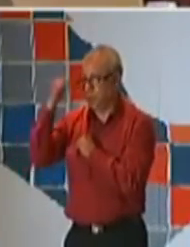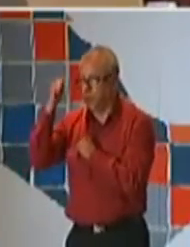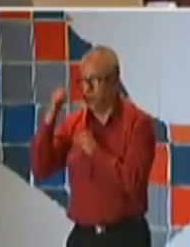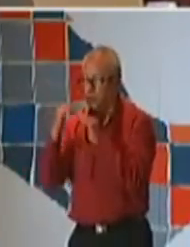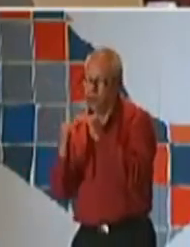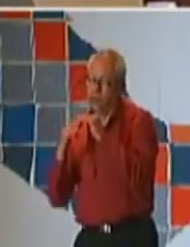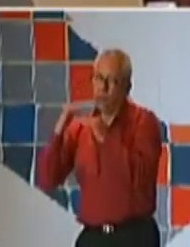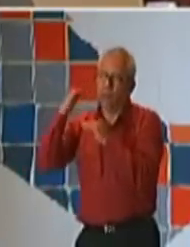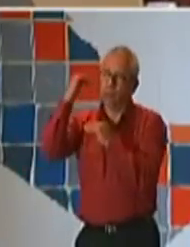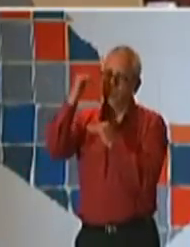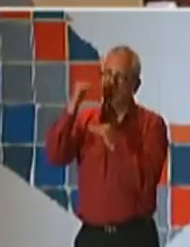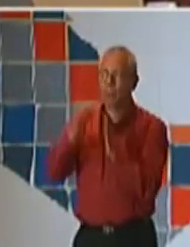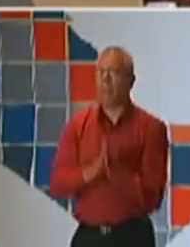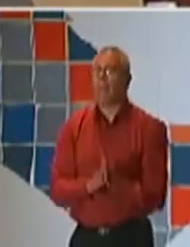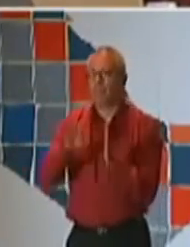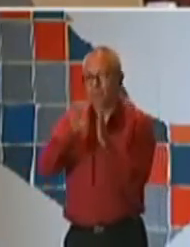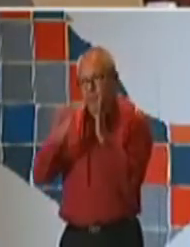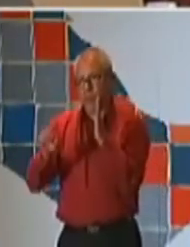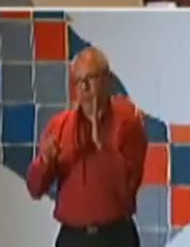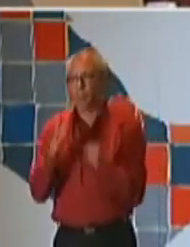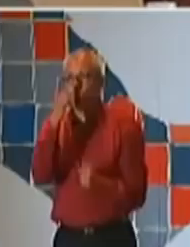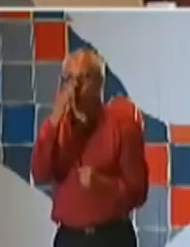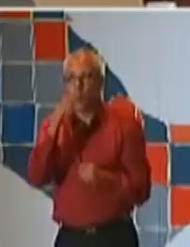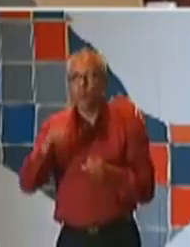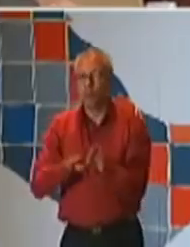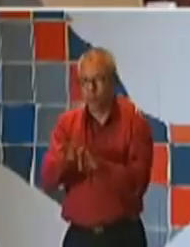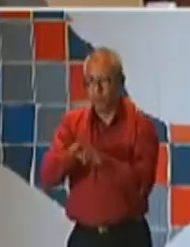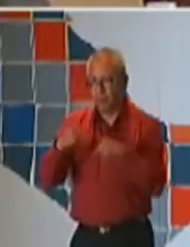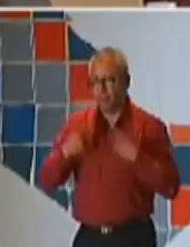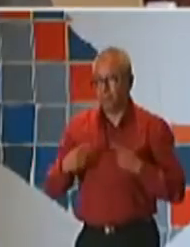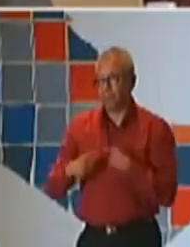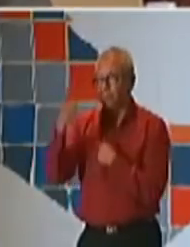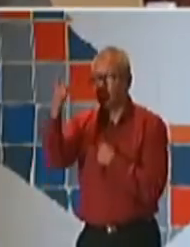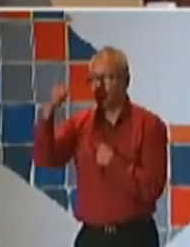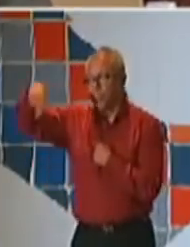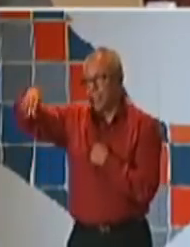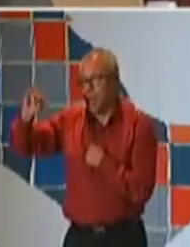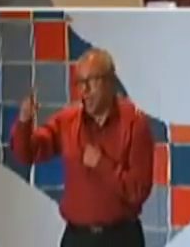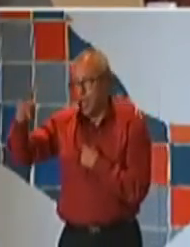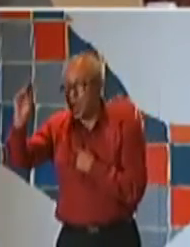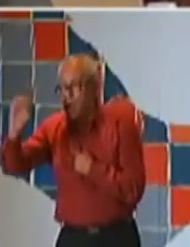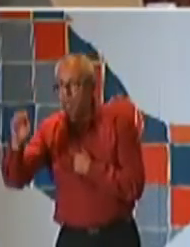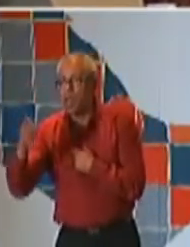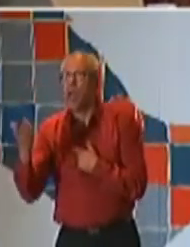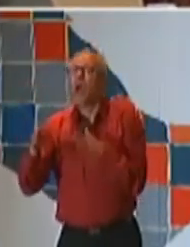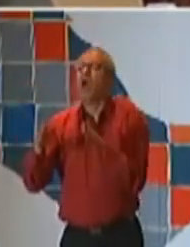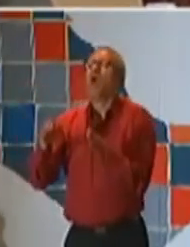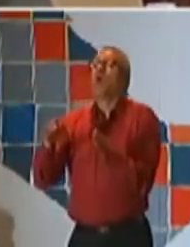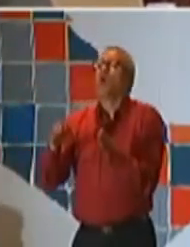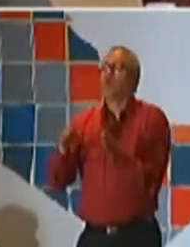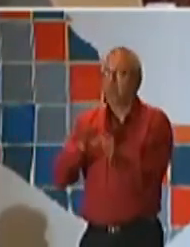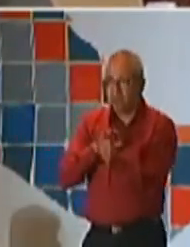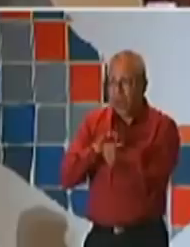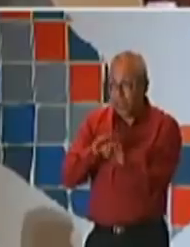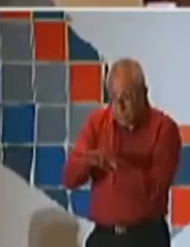que un obrero de Nike o nicke en Indonesia tenga que trabajar 100,000 años para ganar lo que gana en un